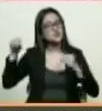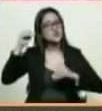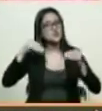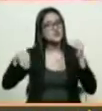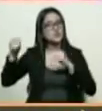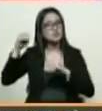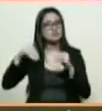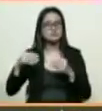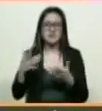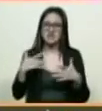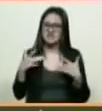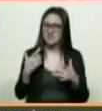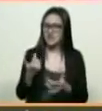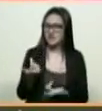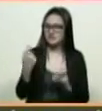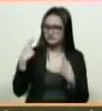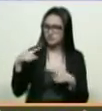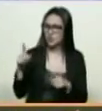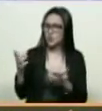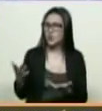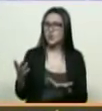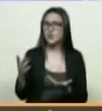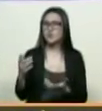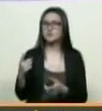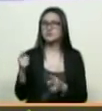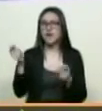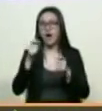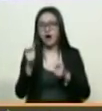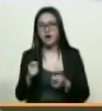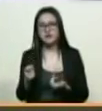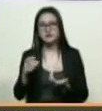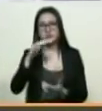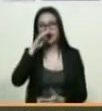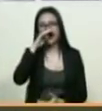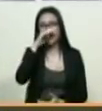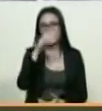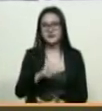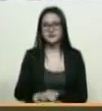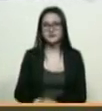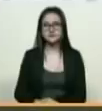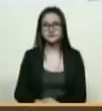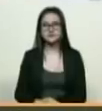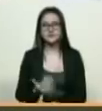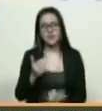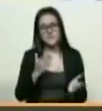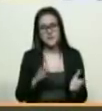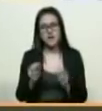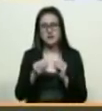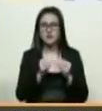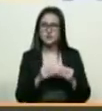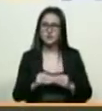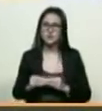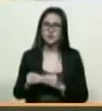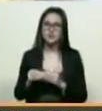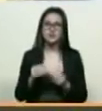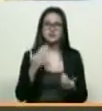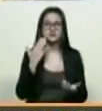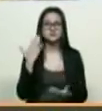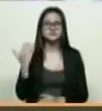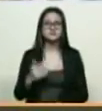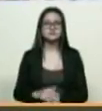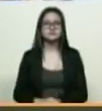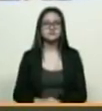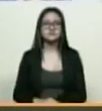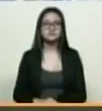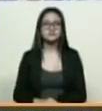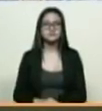sus actividades desde el punto de vista de las artes. Está el Castillete, hemos venido con un plan para la recuperación de ese espacio. Aquí me